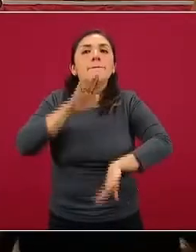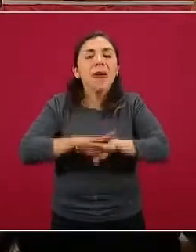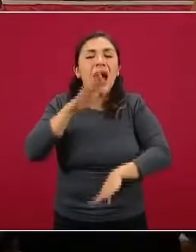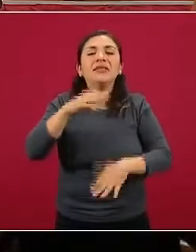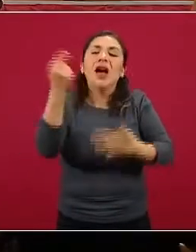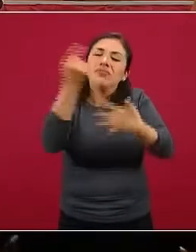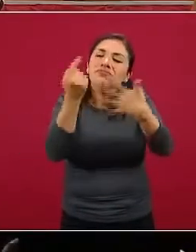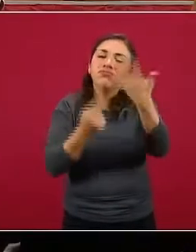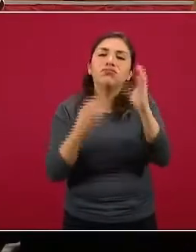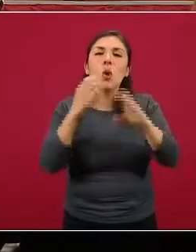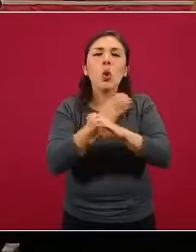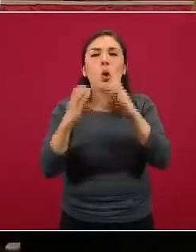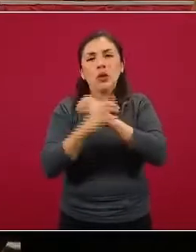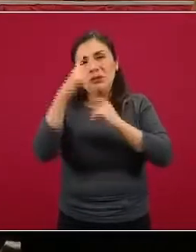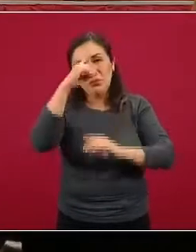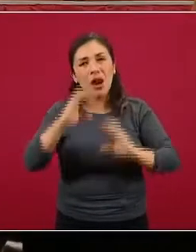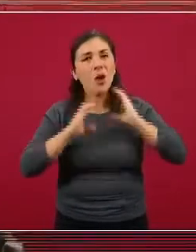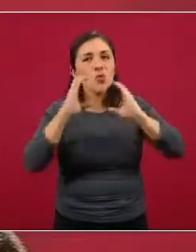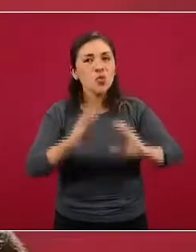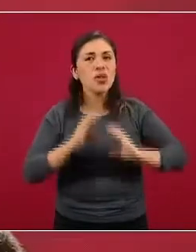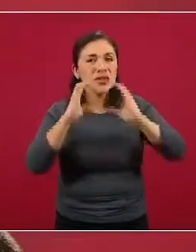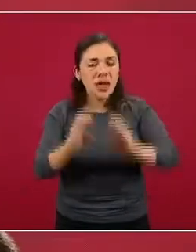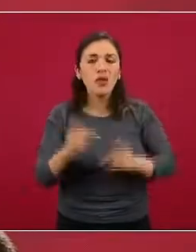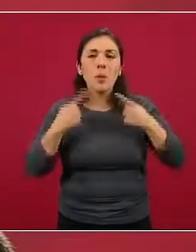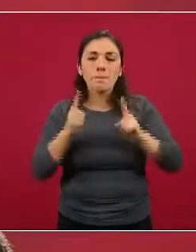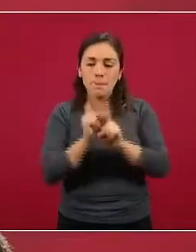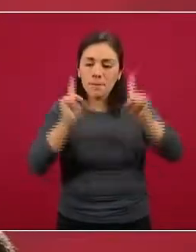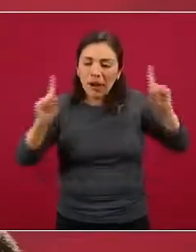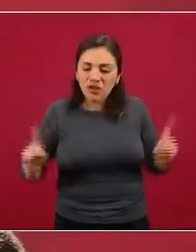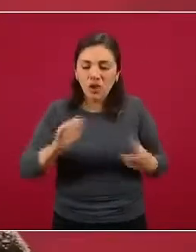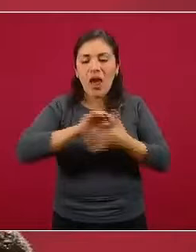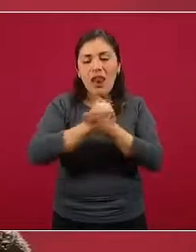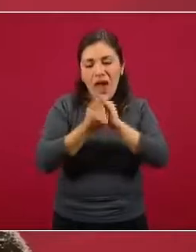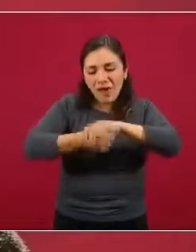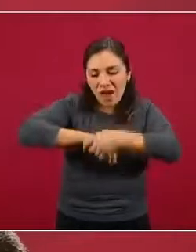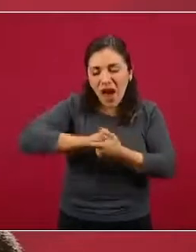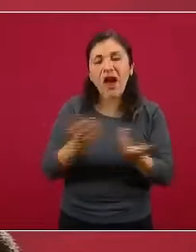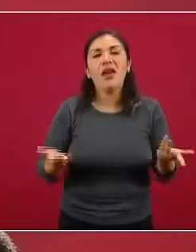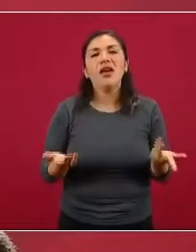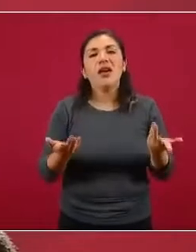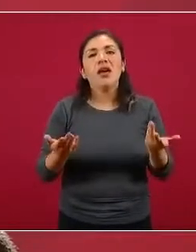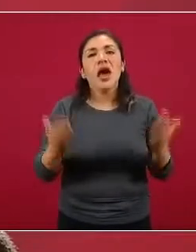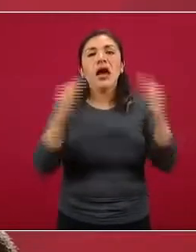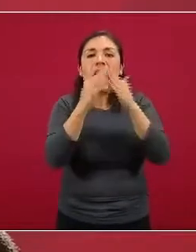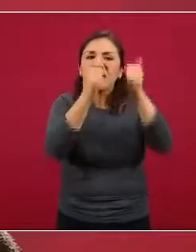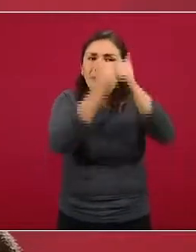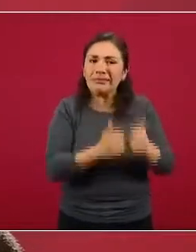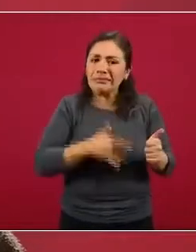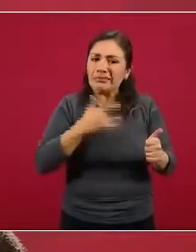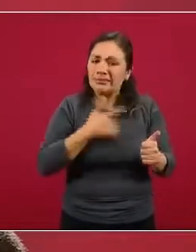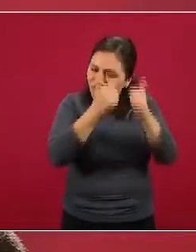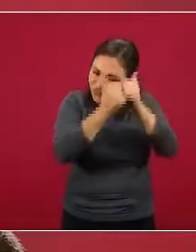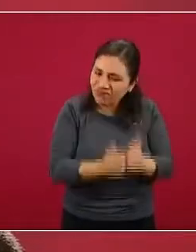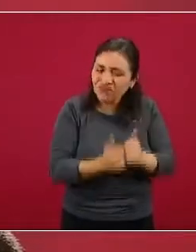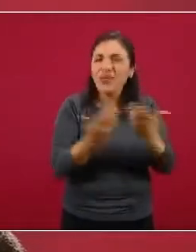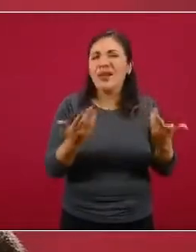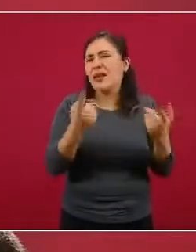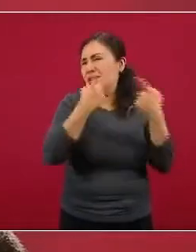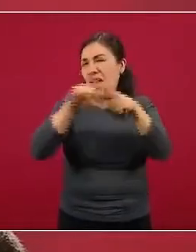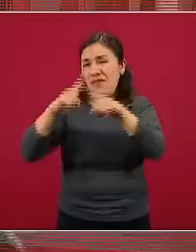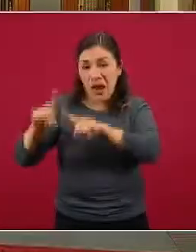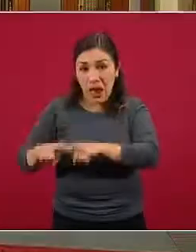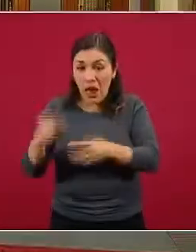las demás medidas de precaución, la sana distancia, el lavado de manos, quedarnos en casa si tenemos síntomas,